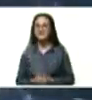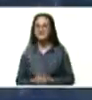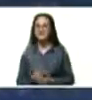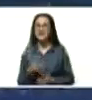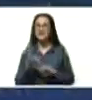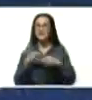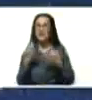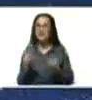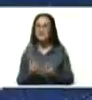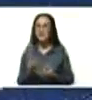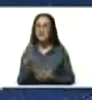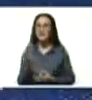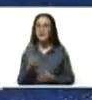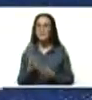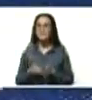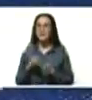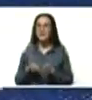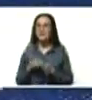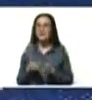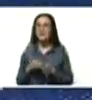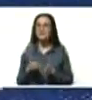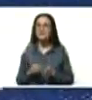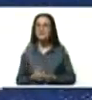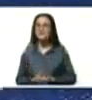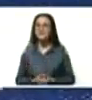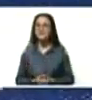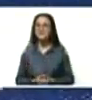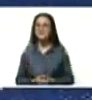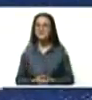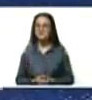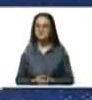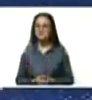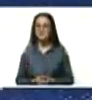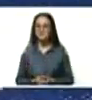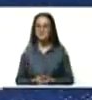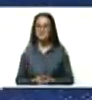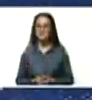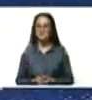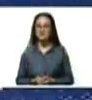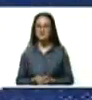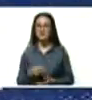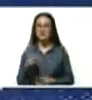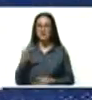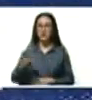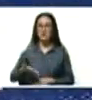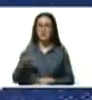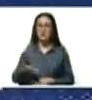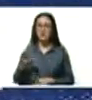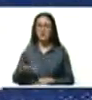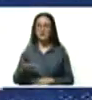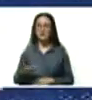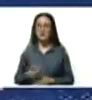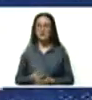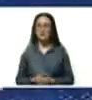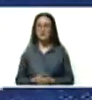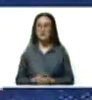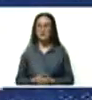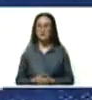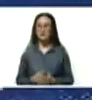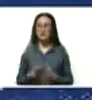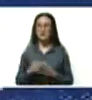familia. La familia Metro. De verdad, es muy importante todo lo que se hace por la